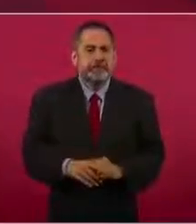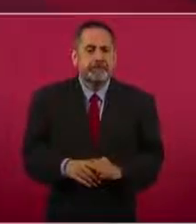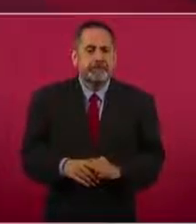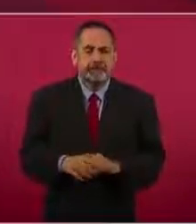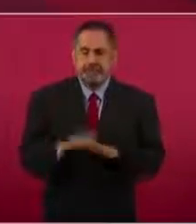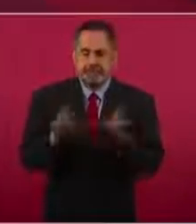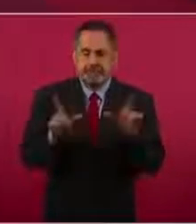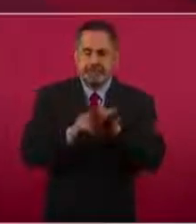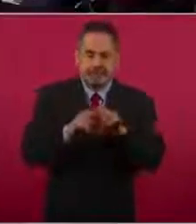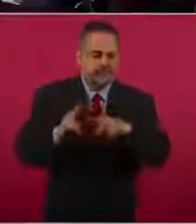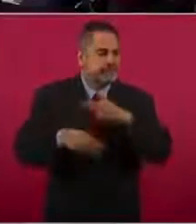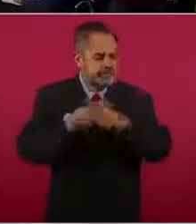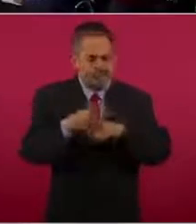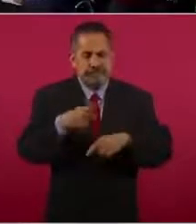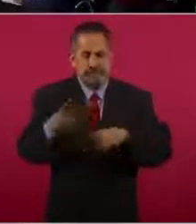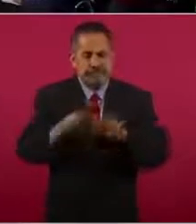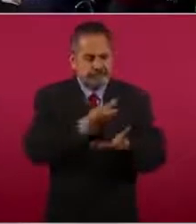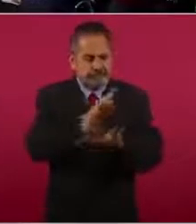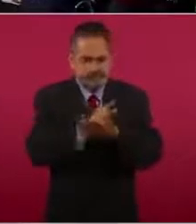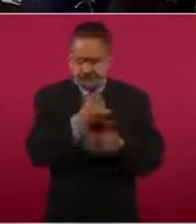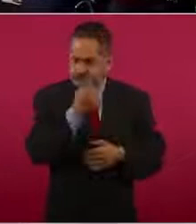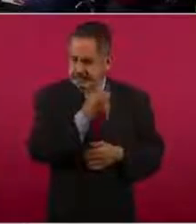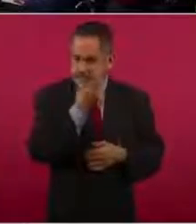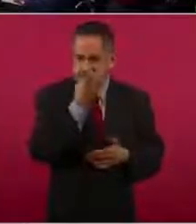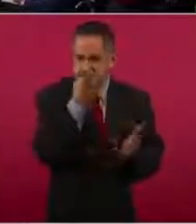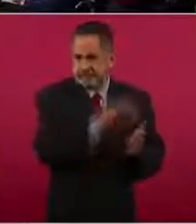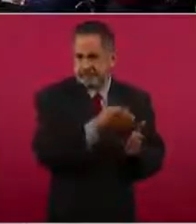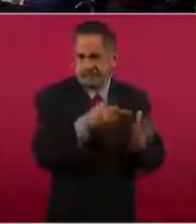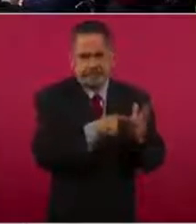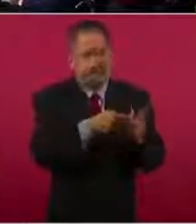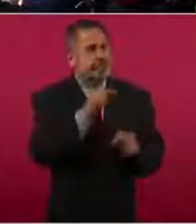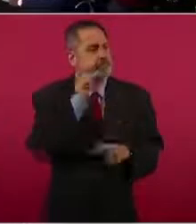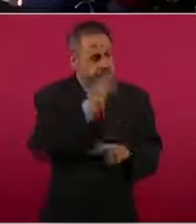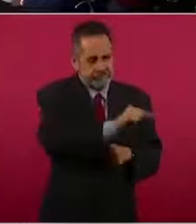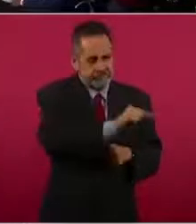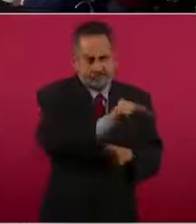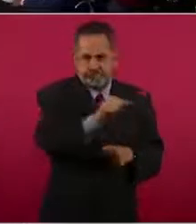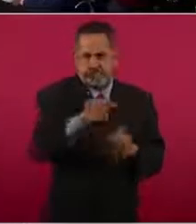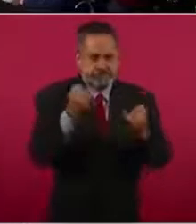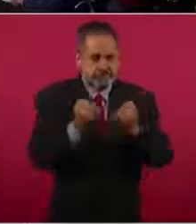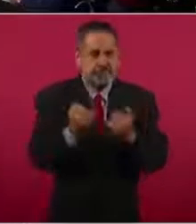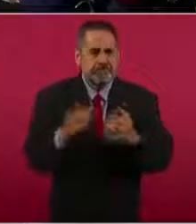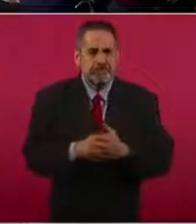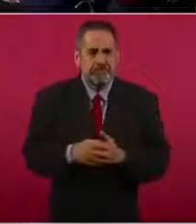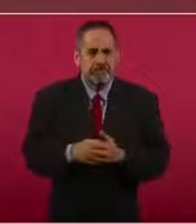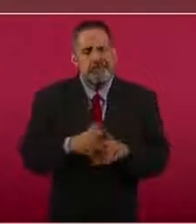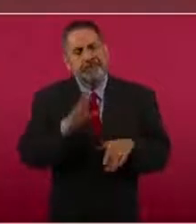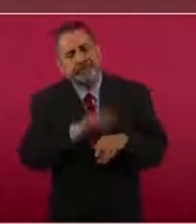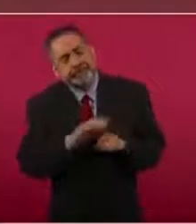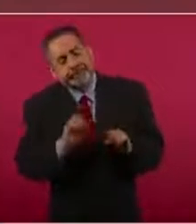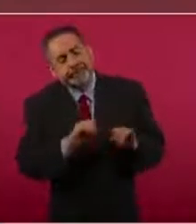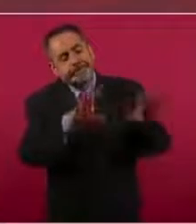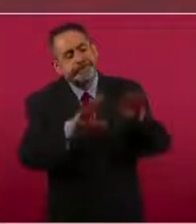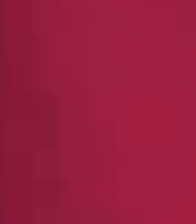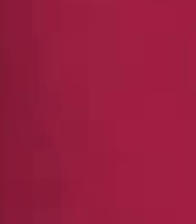Y eso es lo que tenemos que hacer en todos los casos: cero